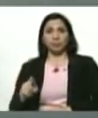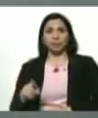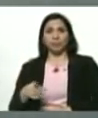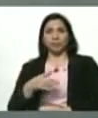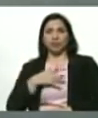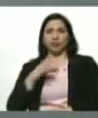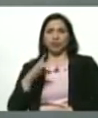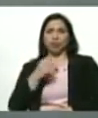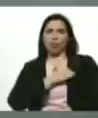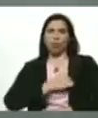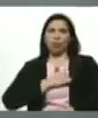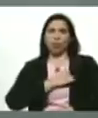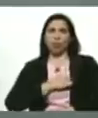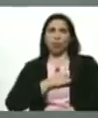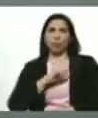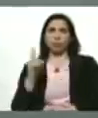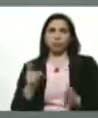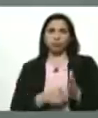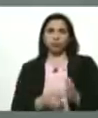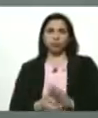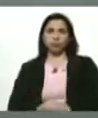dolor total